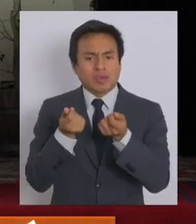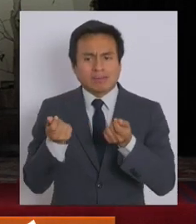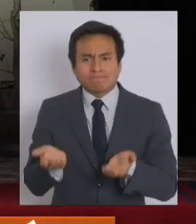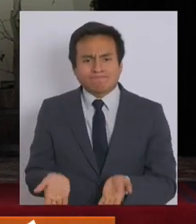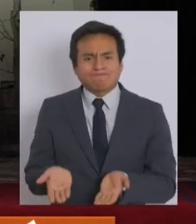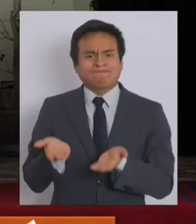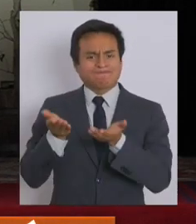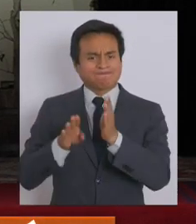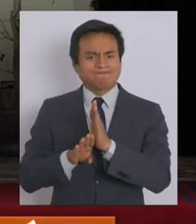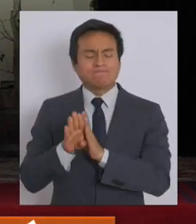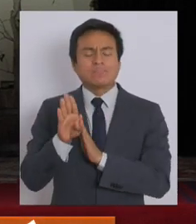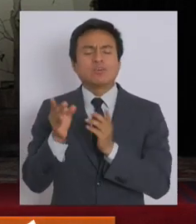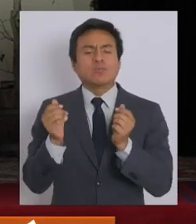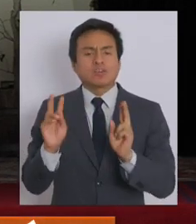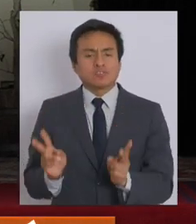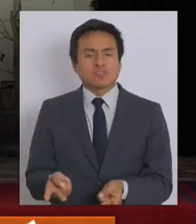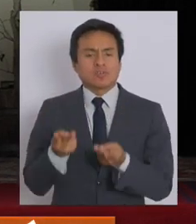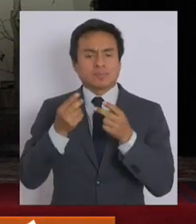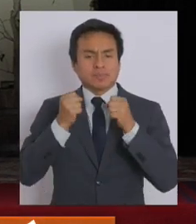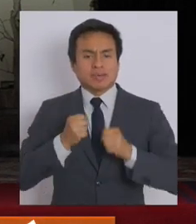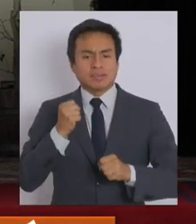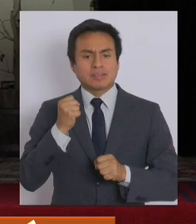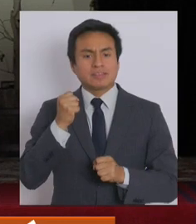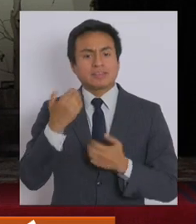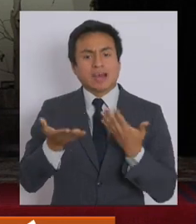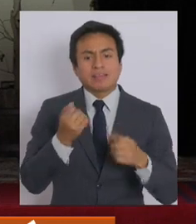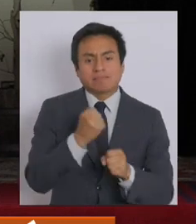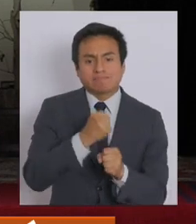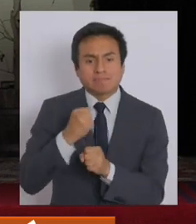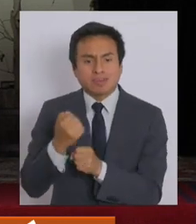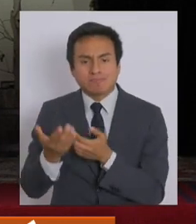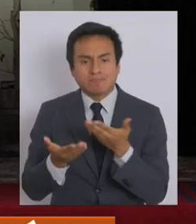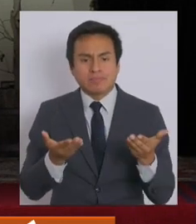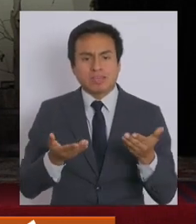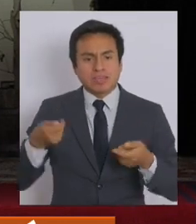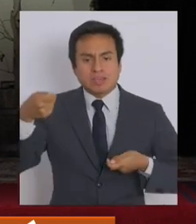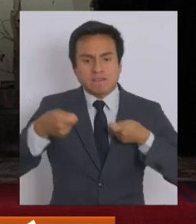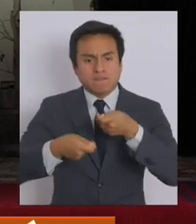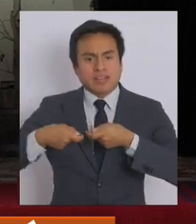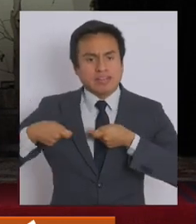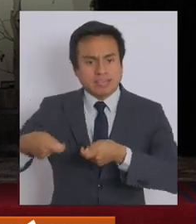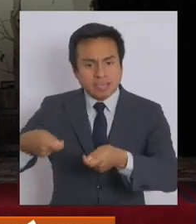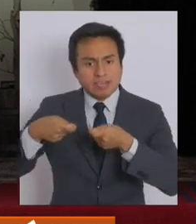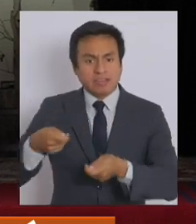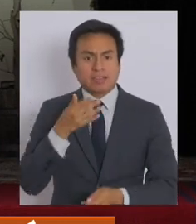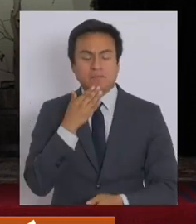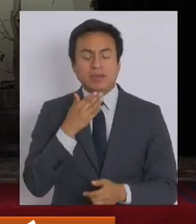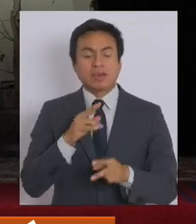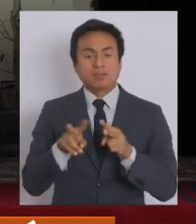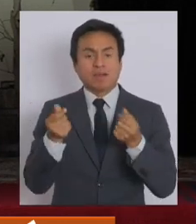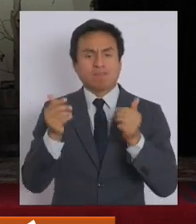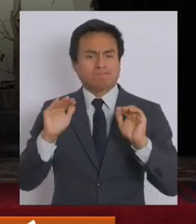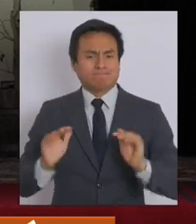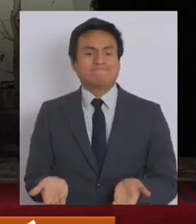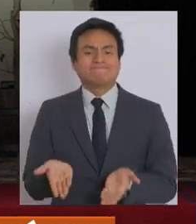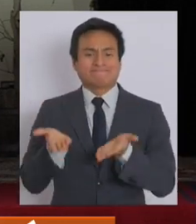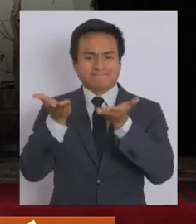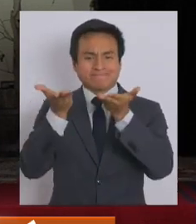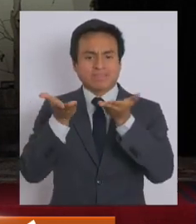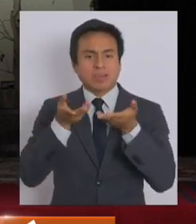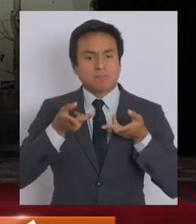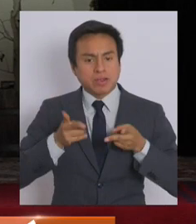economías y la recuperación de nuestra capacidad de crear empleos, invertir y reactivar la economía nos va a